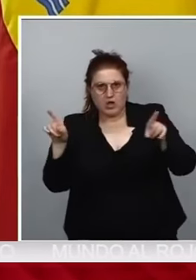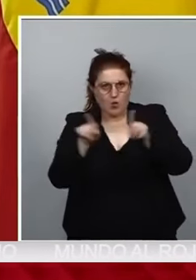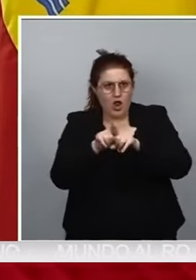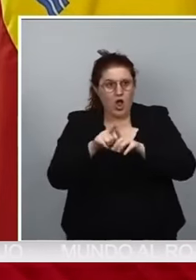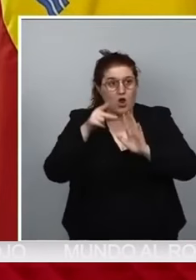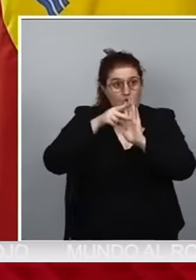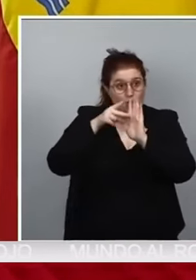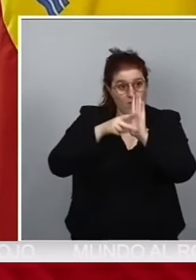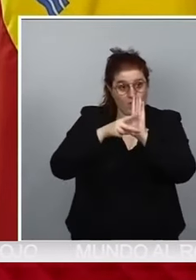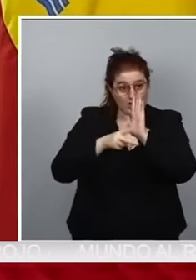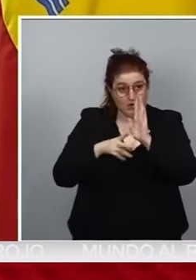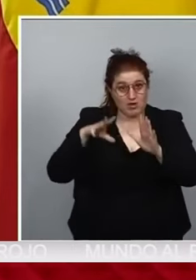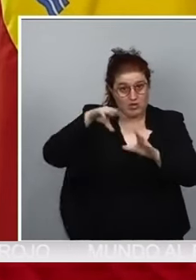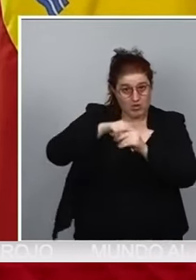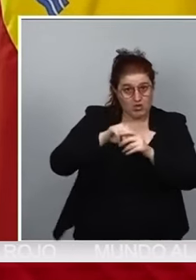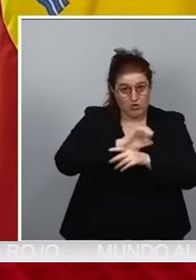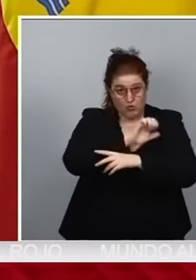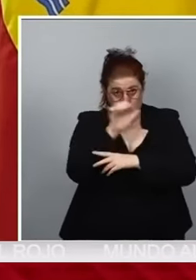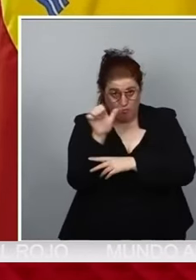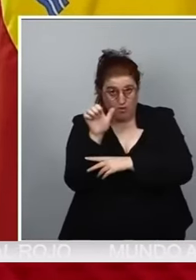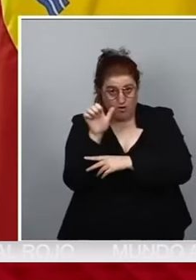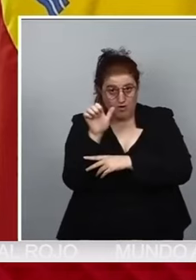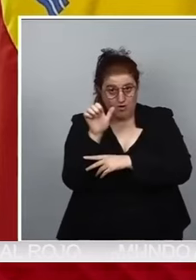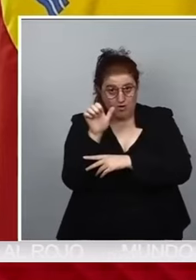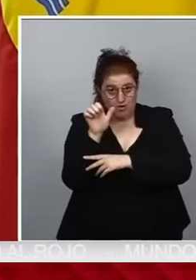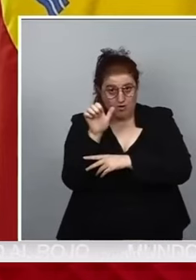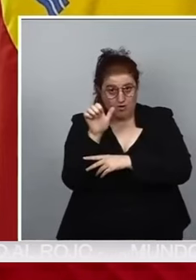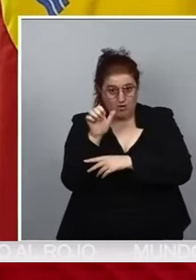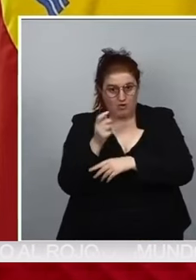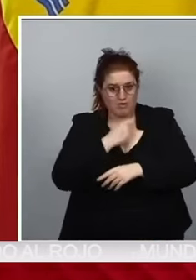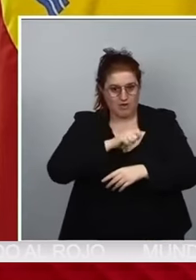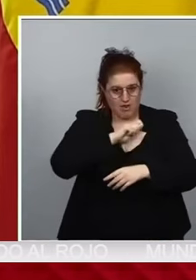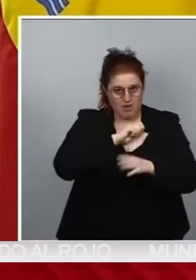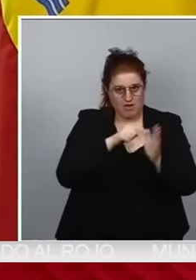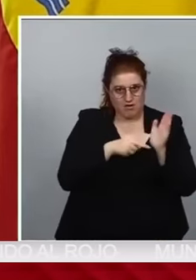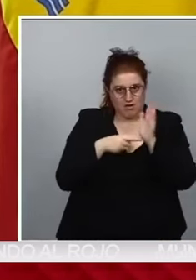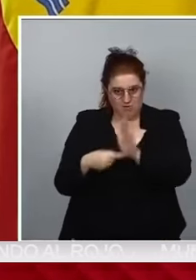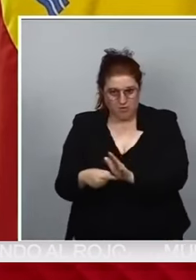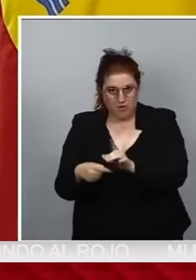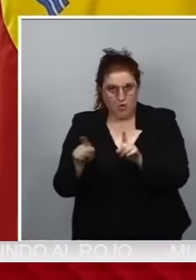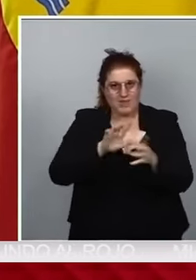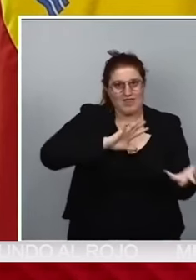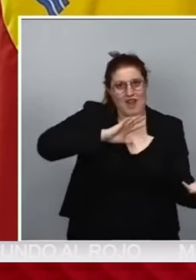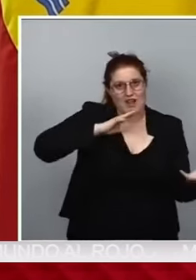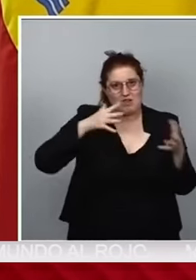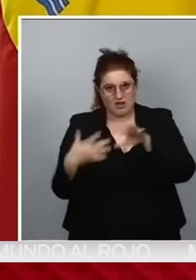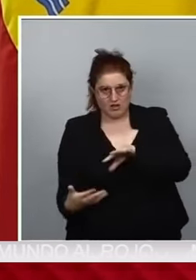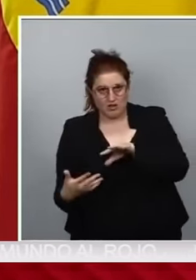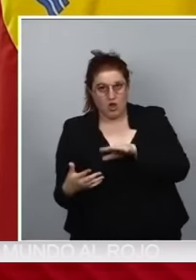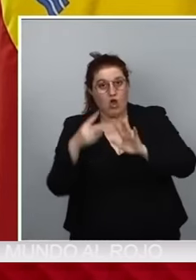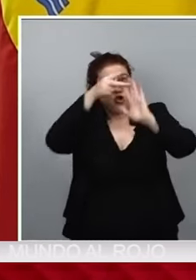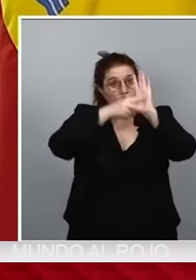normativa europea al Estado español una transposición de una normativa